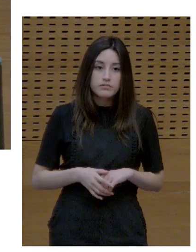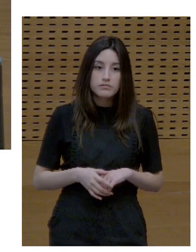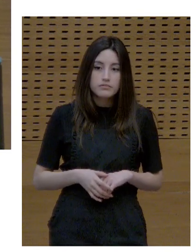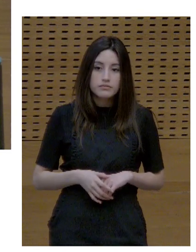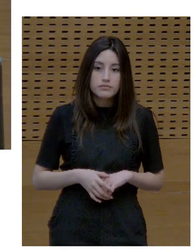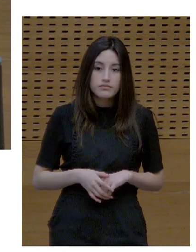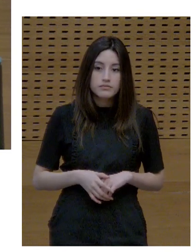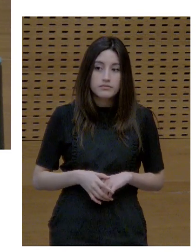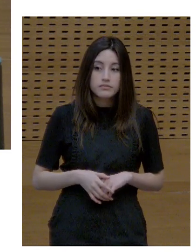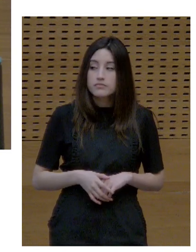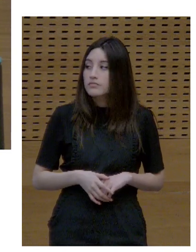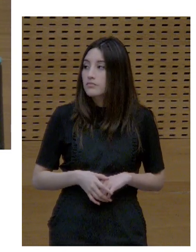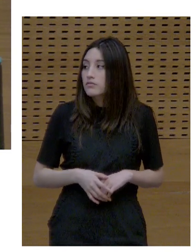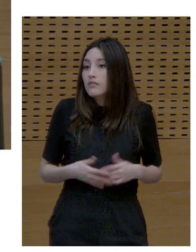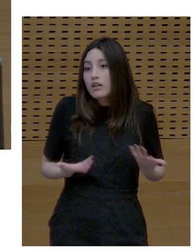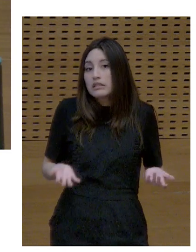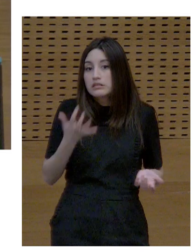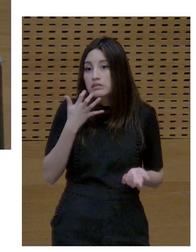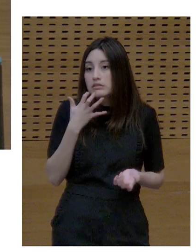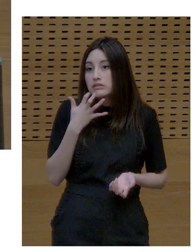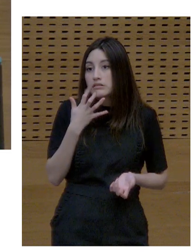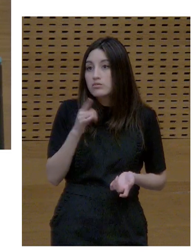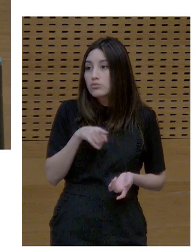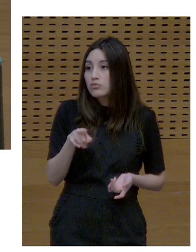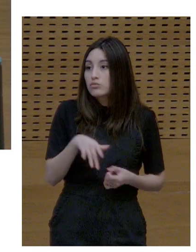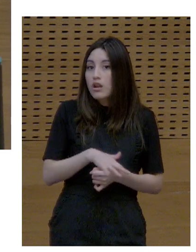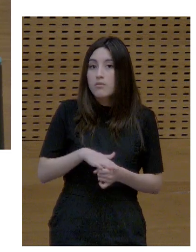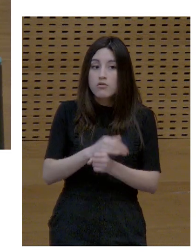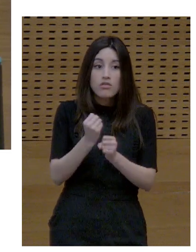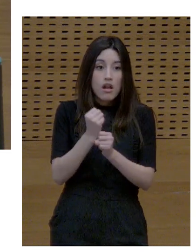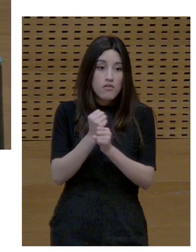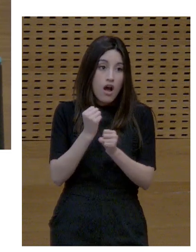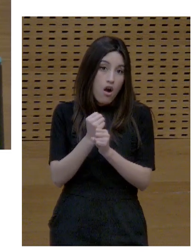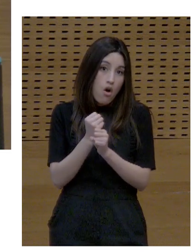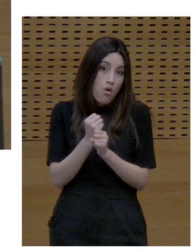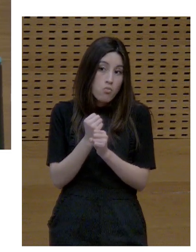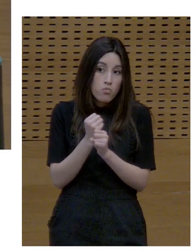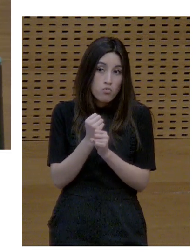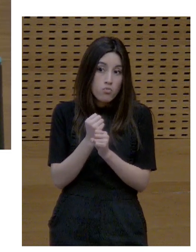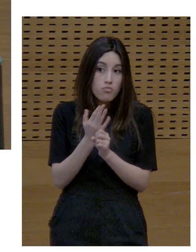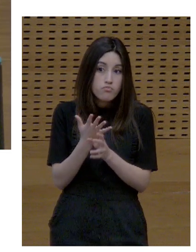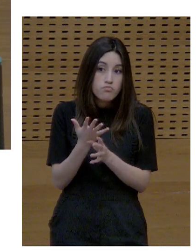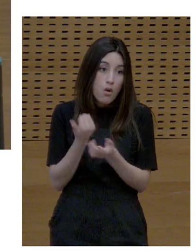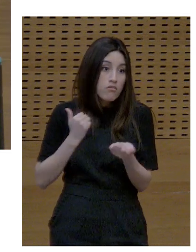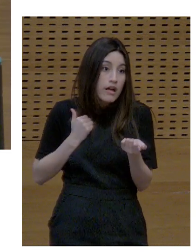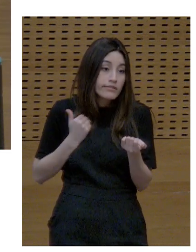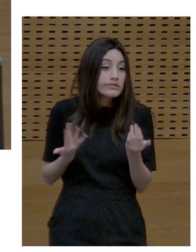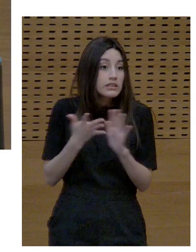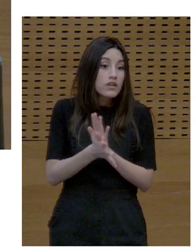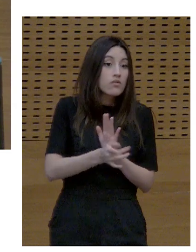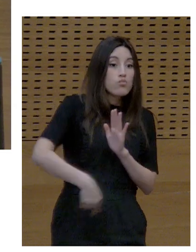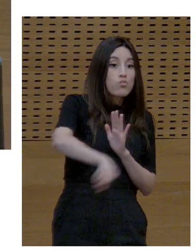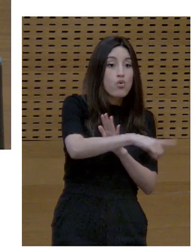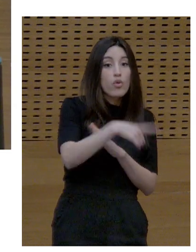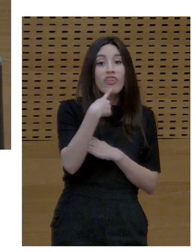que te sirva en tu trabajo, yo creo que lo tenéis que decir más, porque sí, porque están ahí y